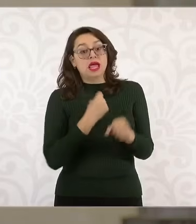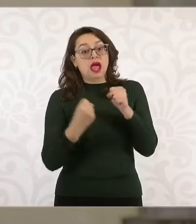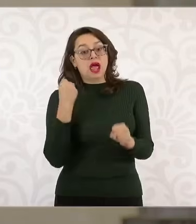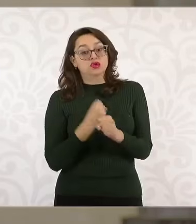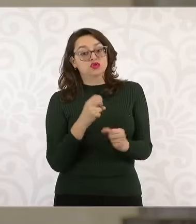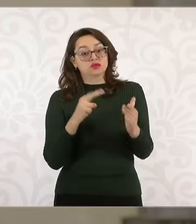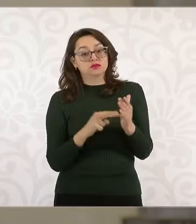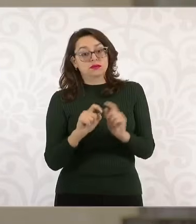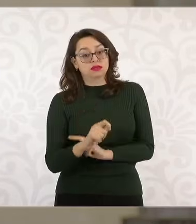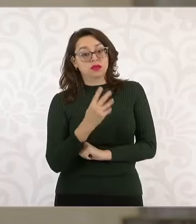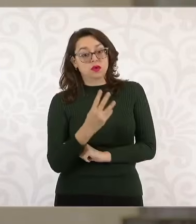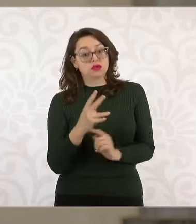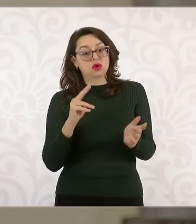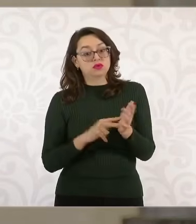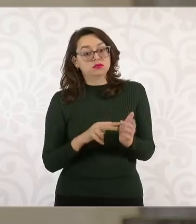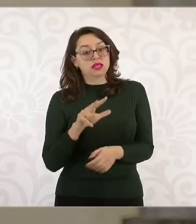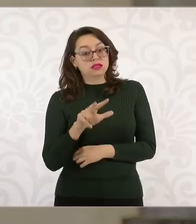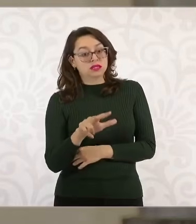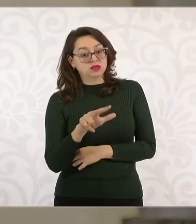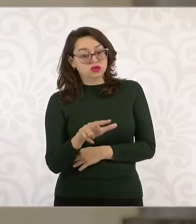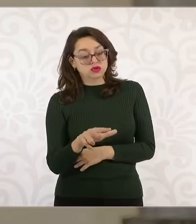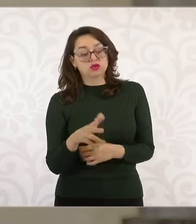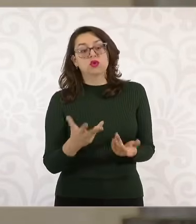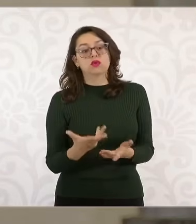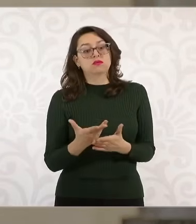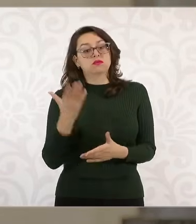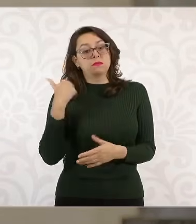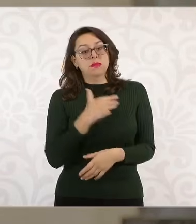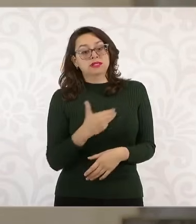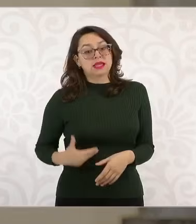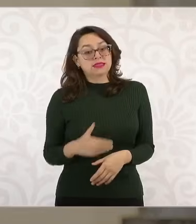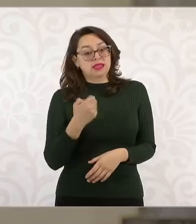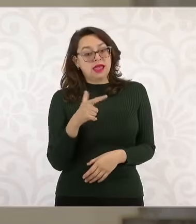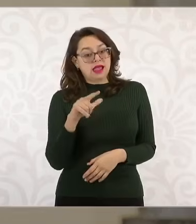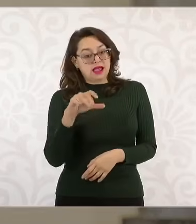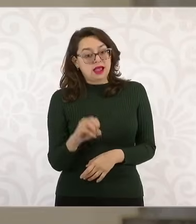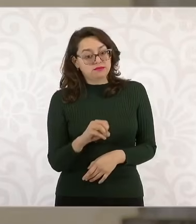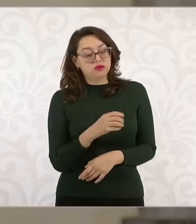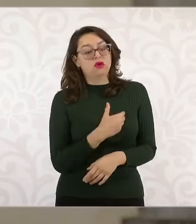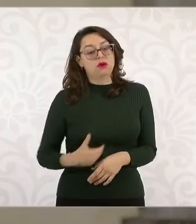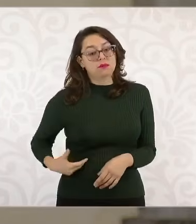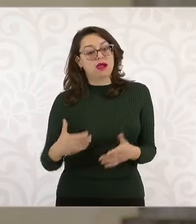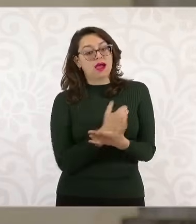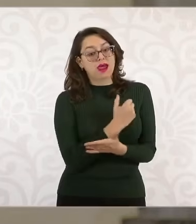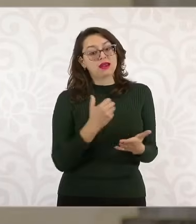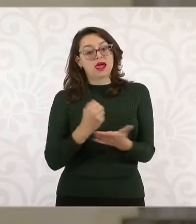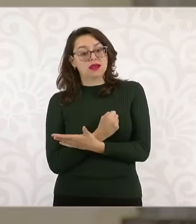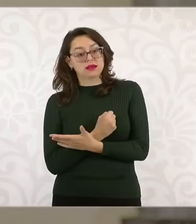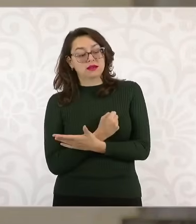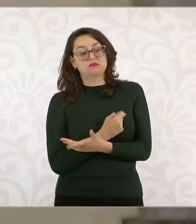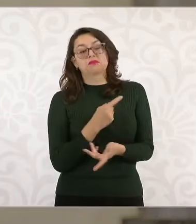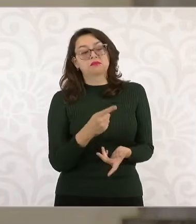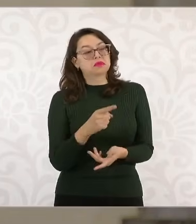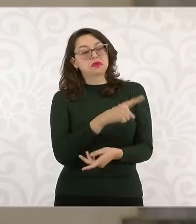y en 2018 que si usted o el entonces presidente López Obrador ganaba la presidencia de la República, iba a rondar el